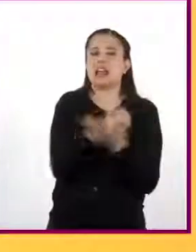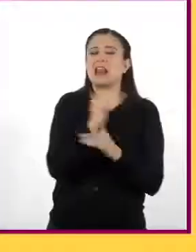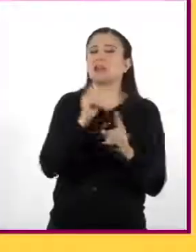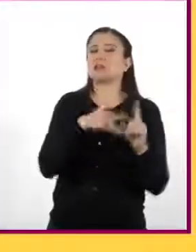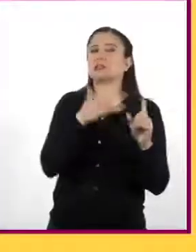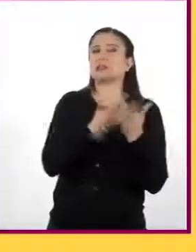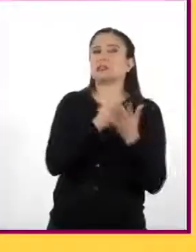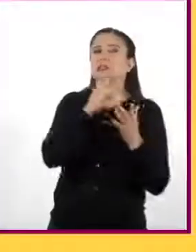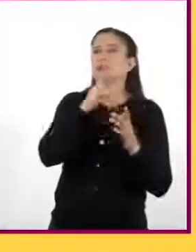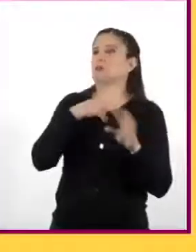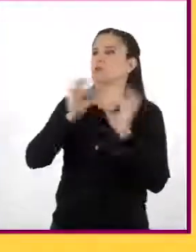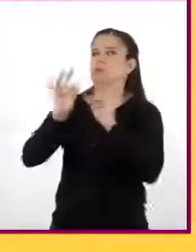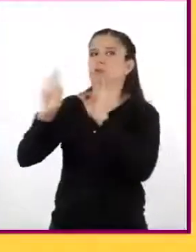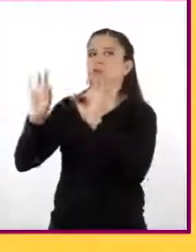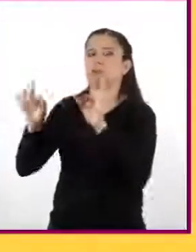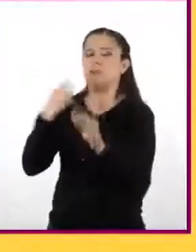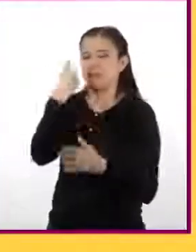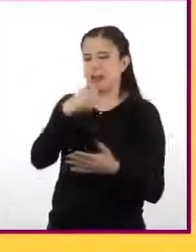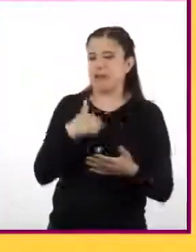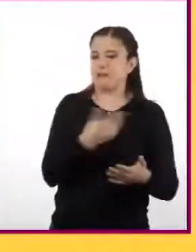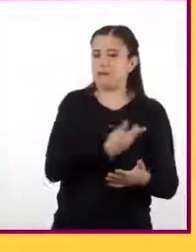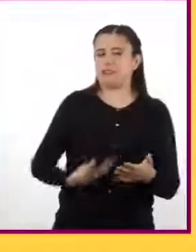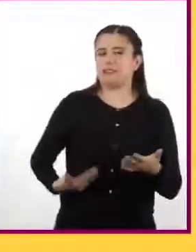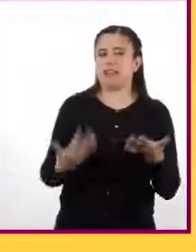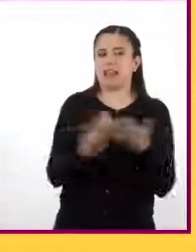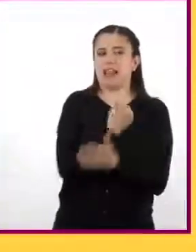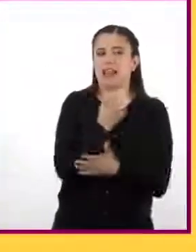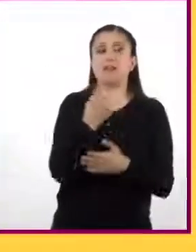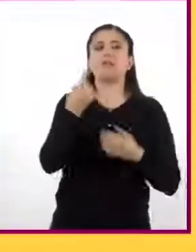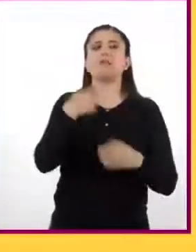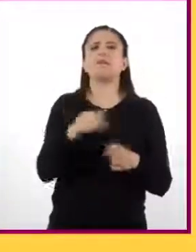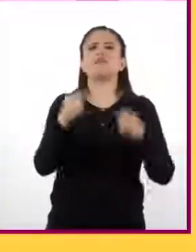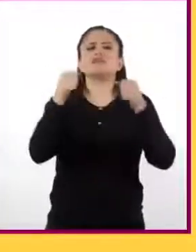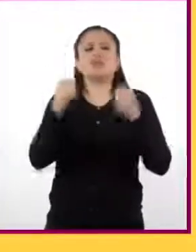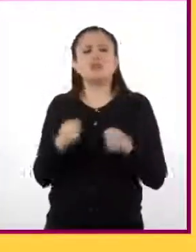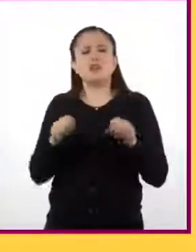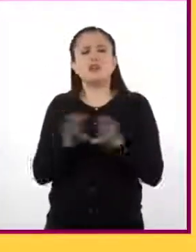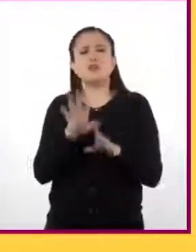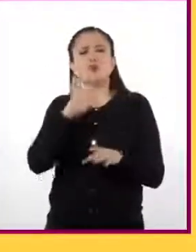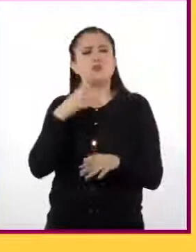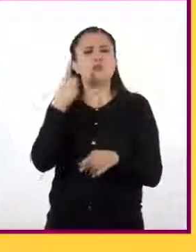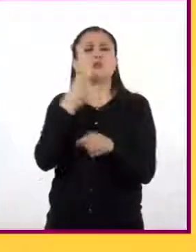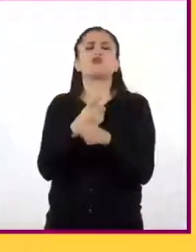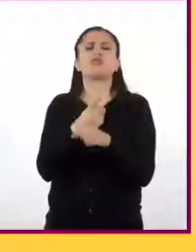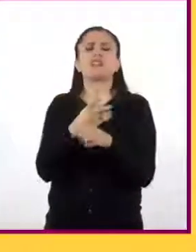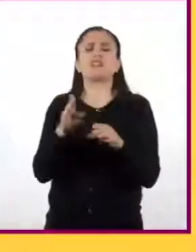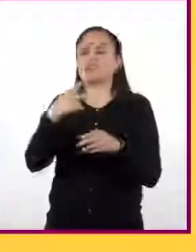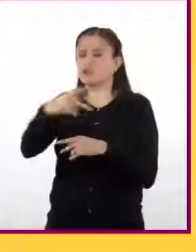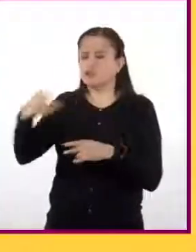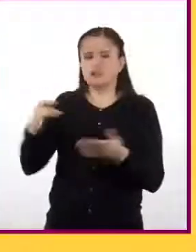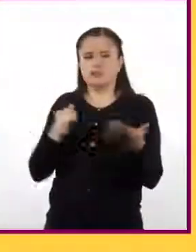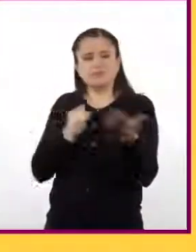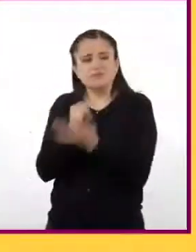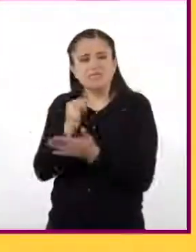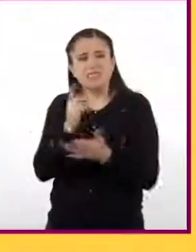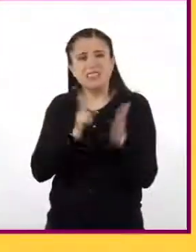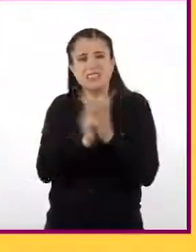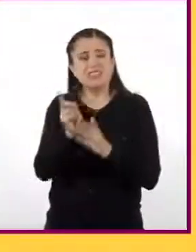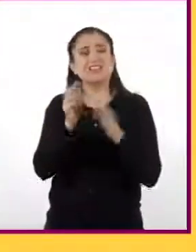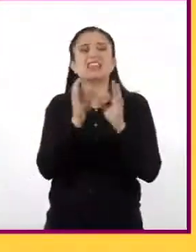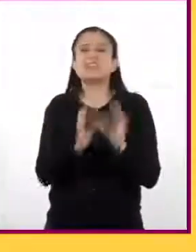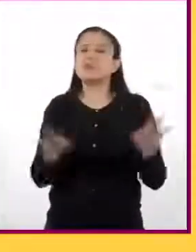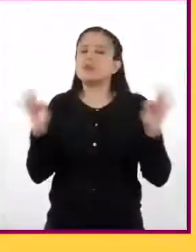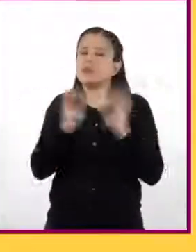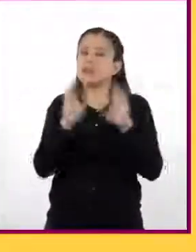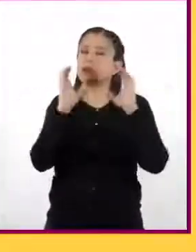mayorías. Pero, ¿cómo garantizar el derecho a la voluntad popular? Es importante